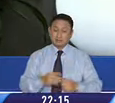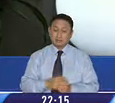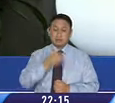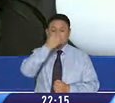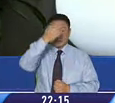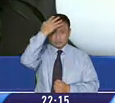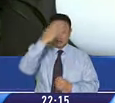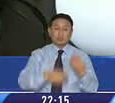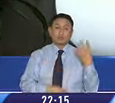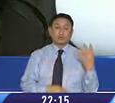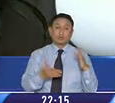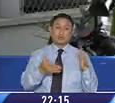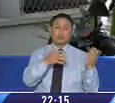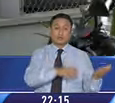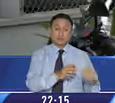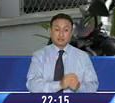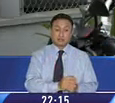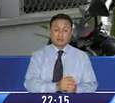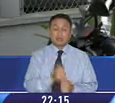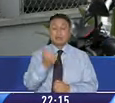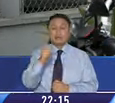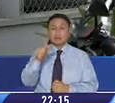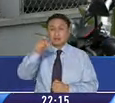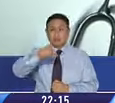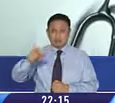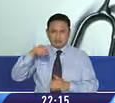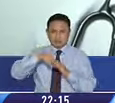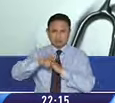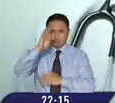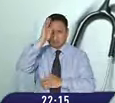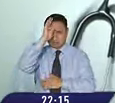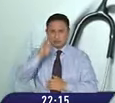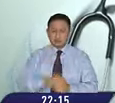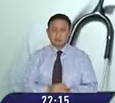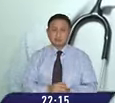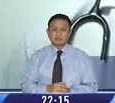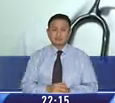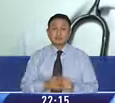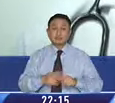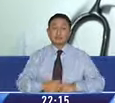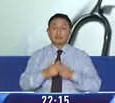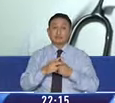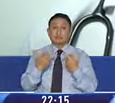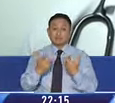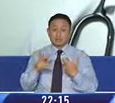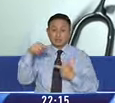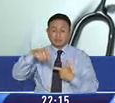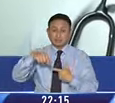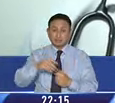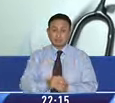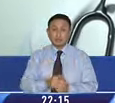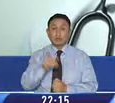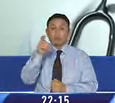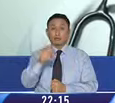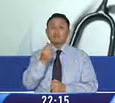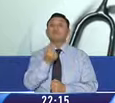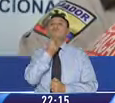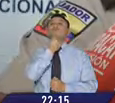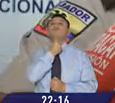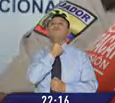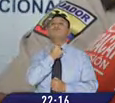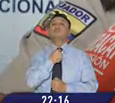4 los fallecidos y más de una decena de hospitalizados. Se abrió el área de diálisis, uno de ellos está intubado, es el que peor